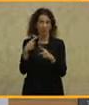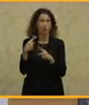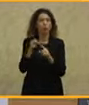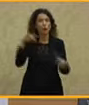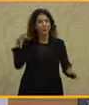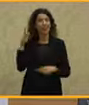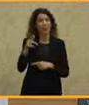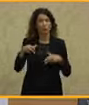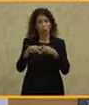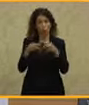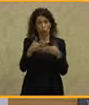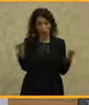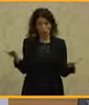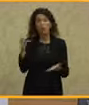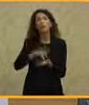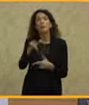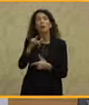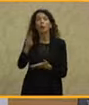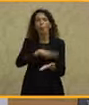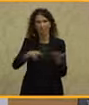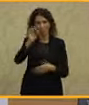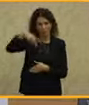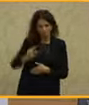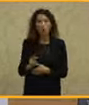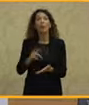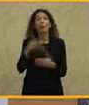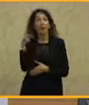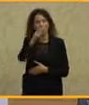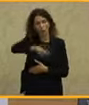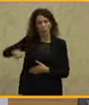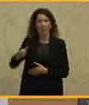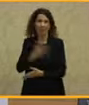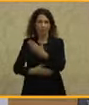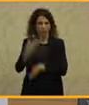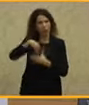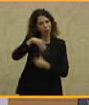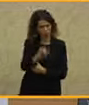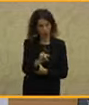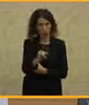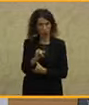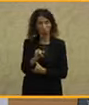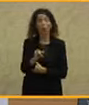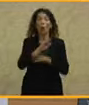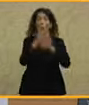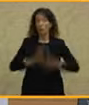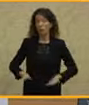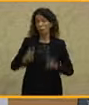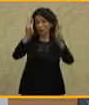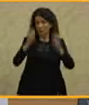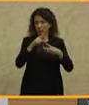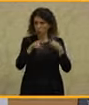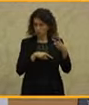los derechos humanos que impone la Convención ONU sobre Derechos de las Personas con Discapacidad. Finalizo con dos